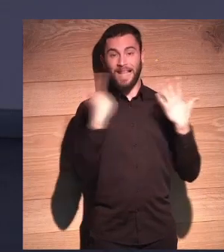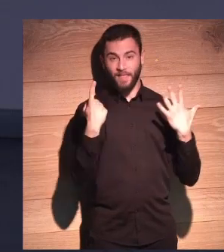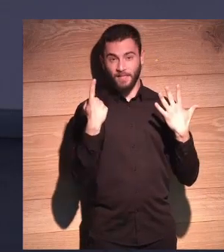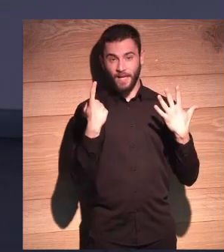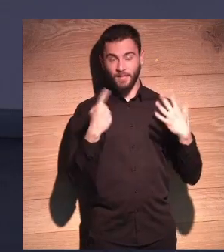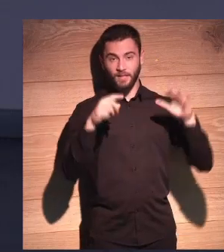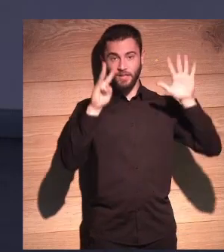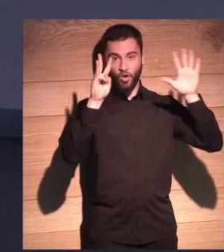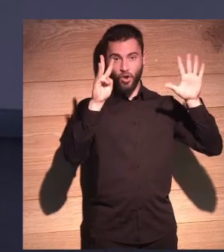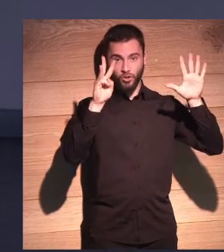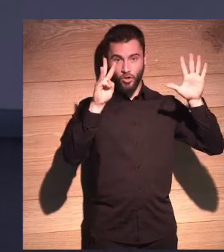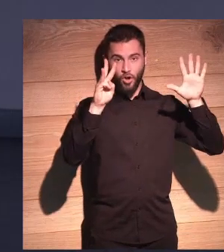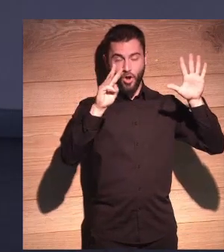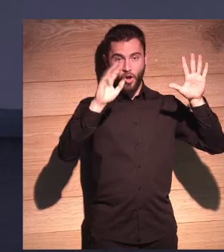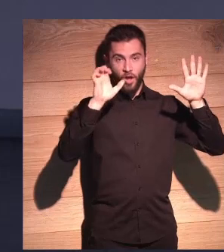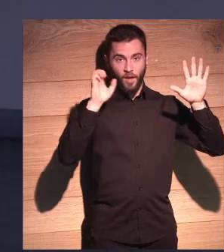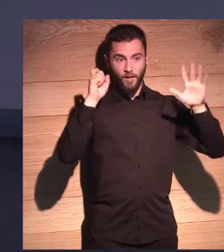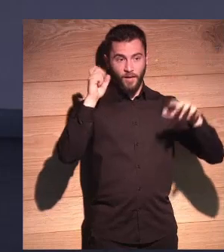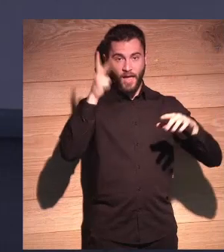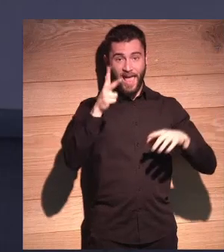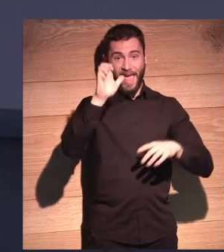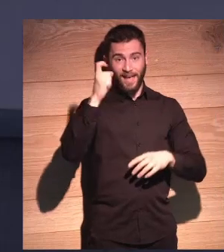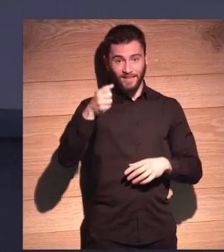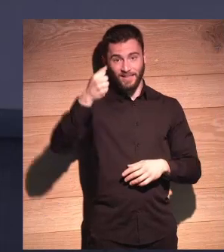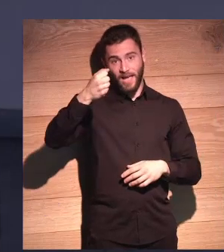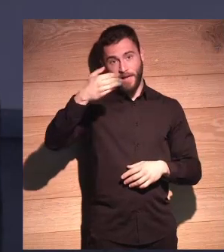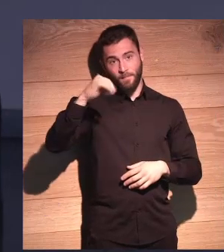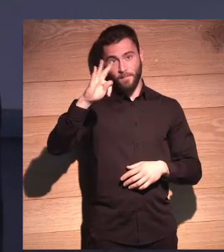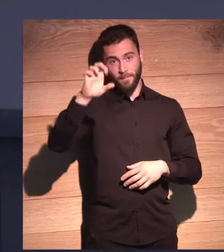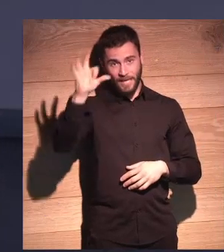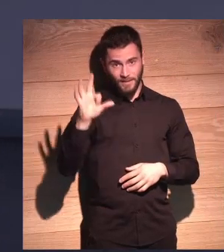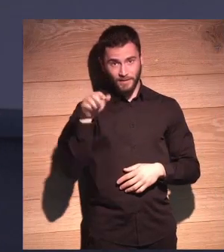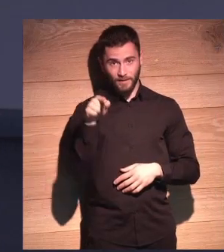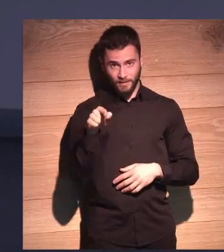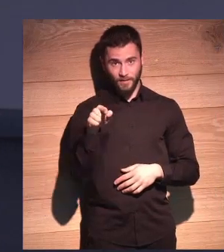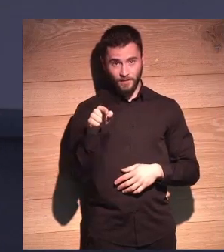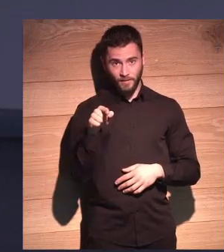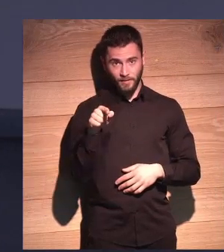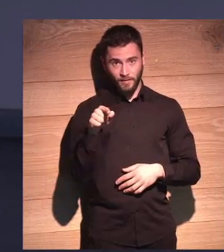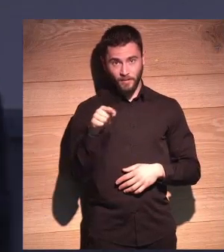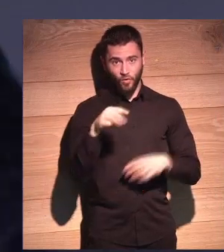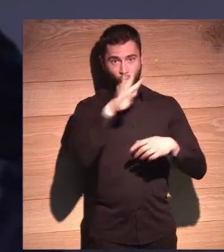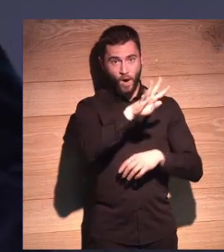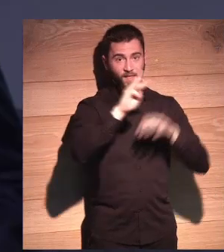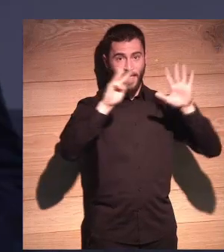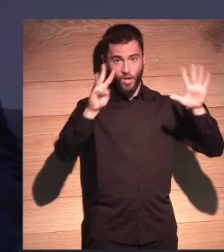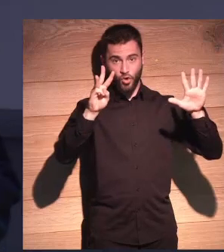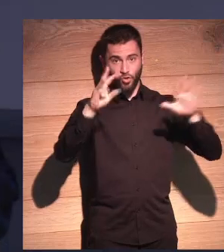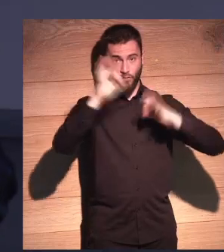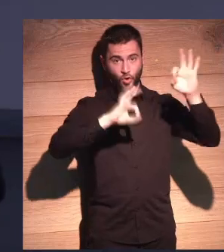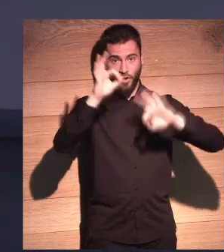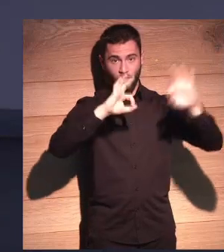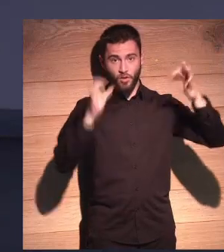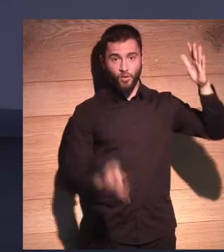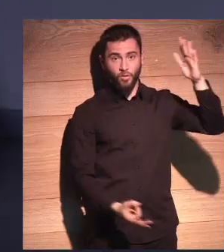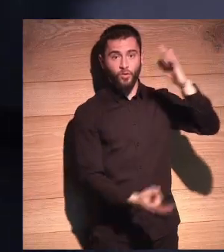de 8 exabytes. De esos 8 exabytes, el 48% fue generado